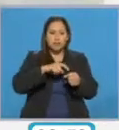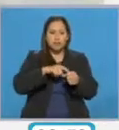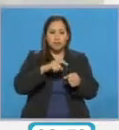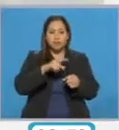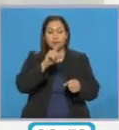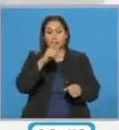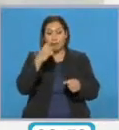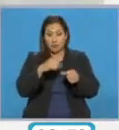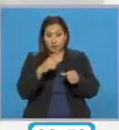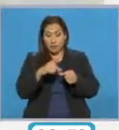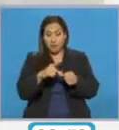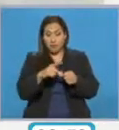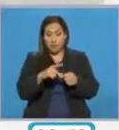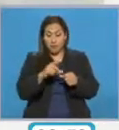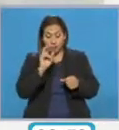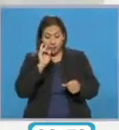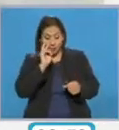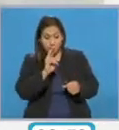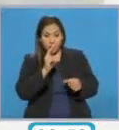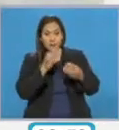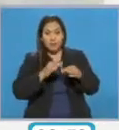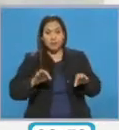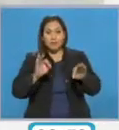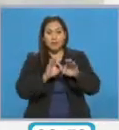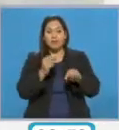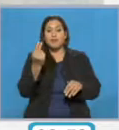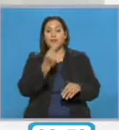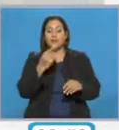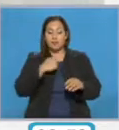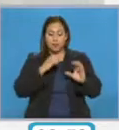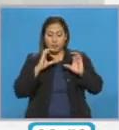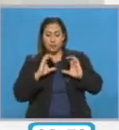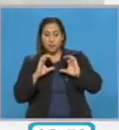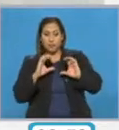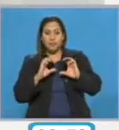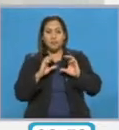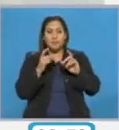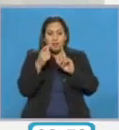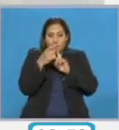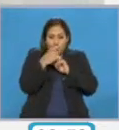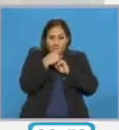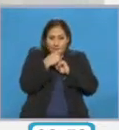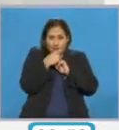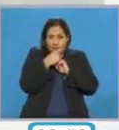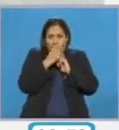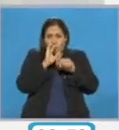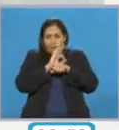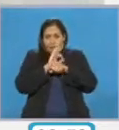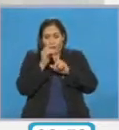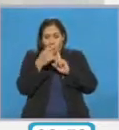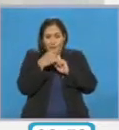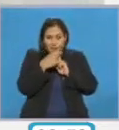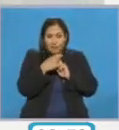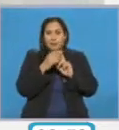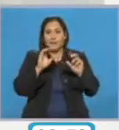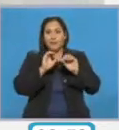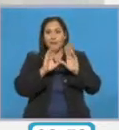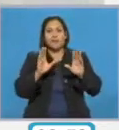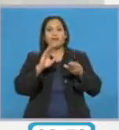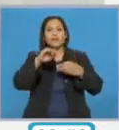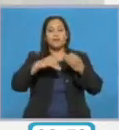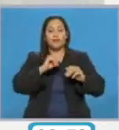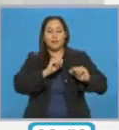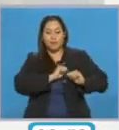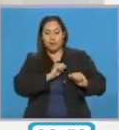la importancia que estamos viendo es también esta necesidad de cuidarme o de resguardarme. Efectivamente, como todo militar, y como